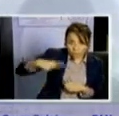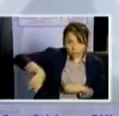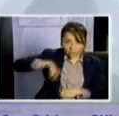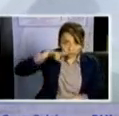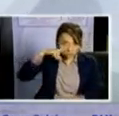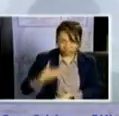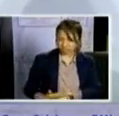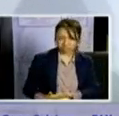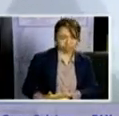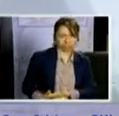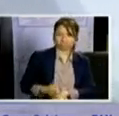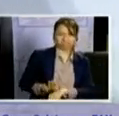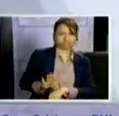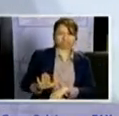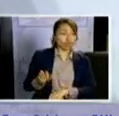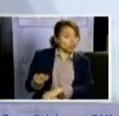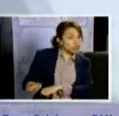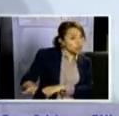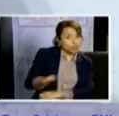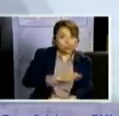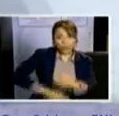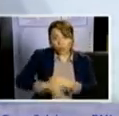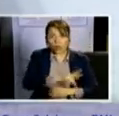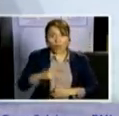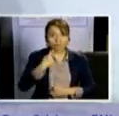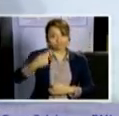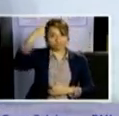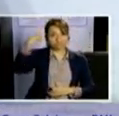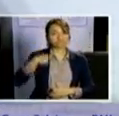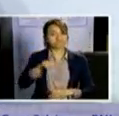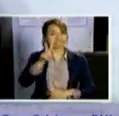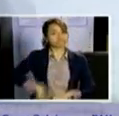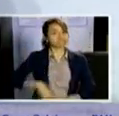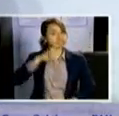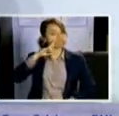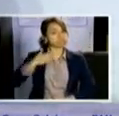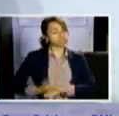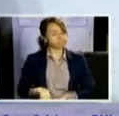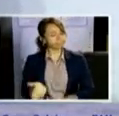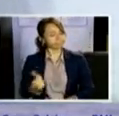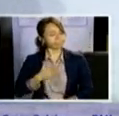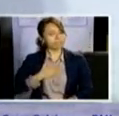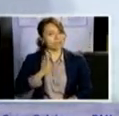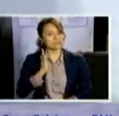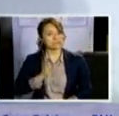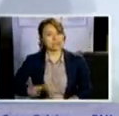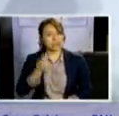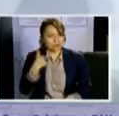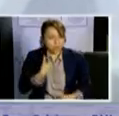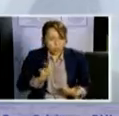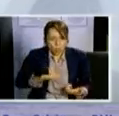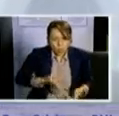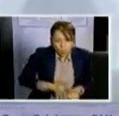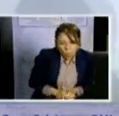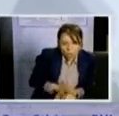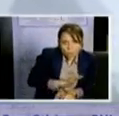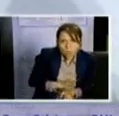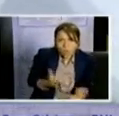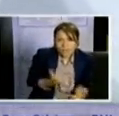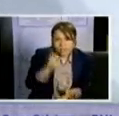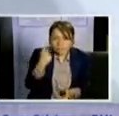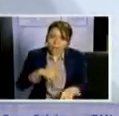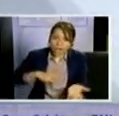de nosotros, qué es lo que podemos hacer con pequeñas acciones para poder ayudar al gobierno, con grandes acciones, todos caminando hacia